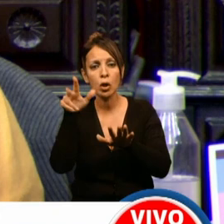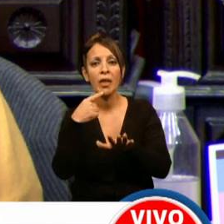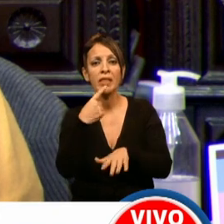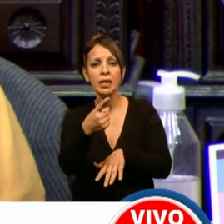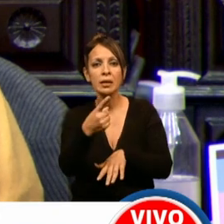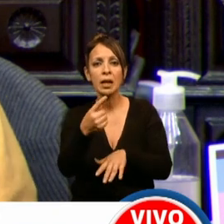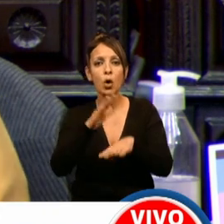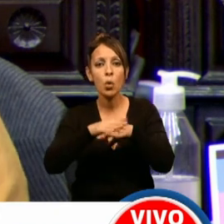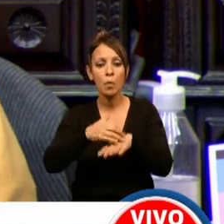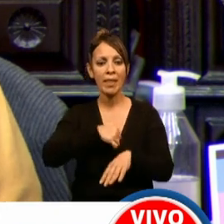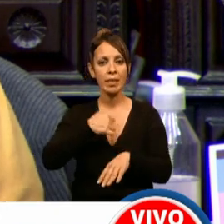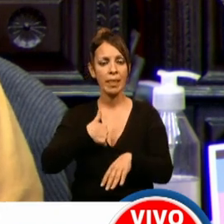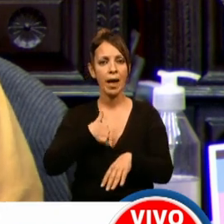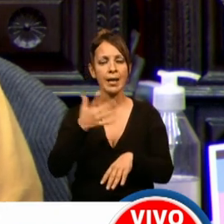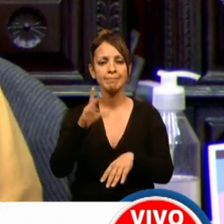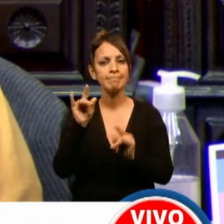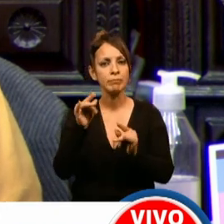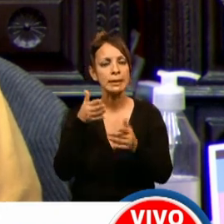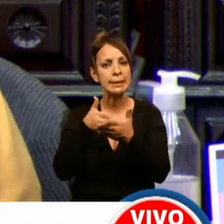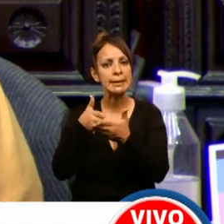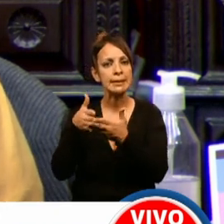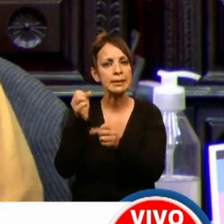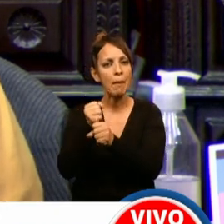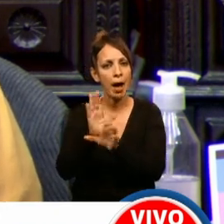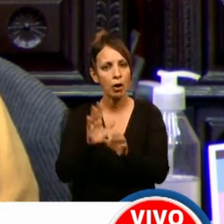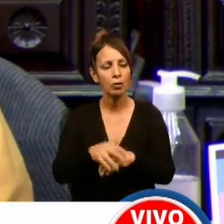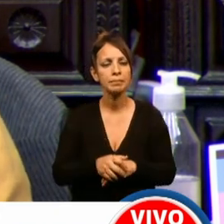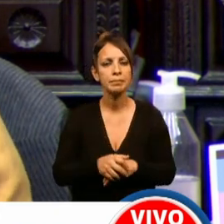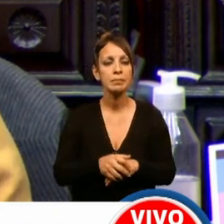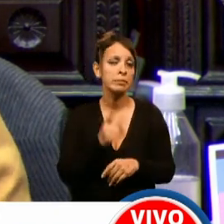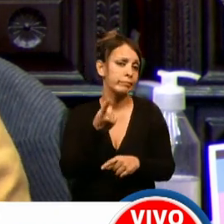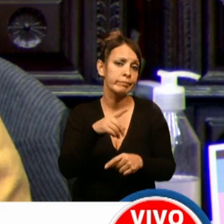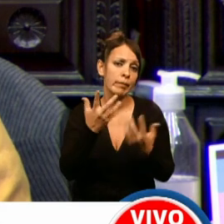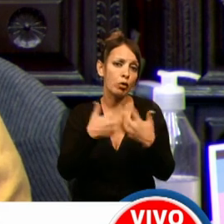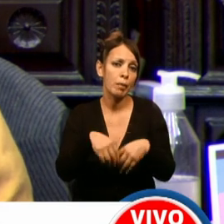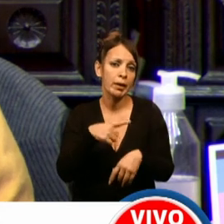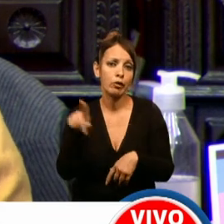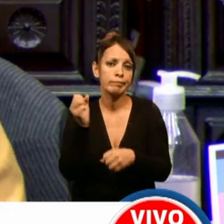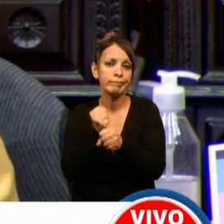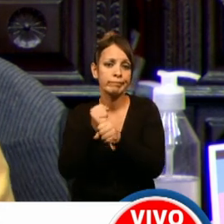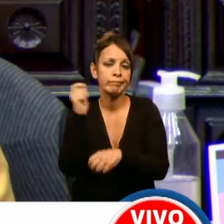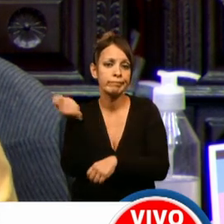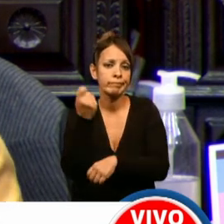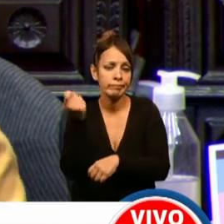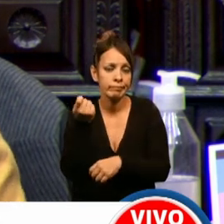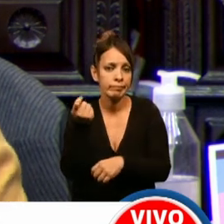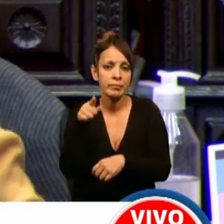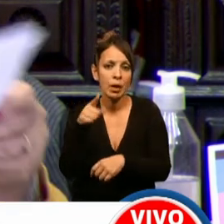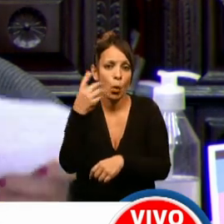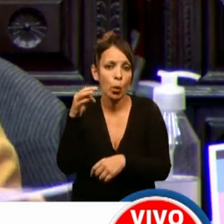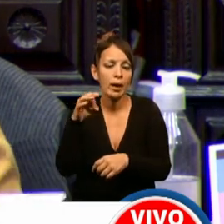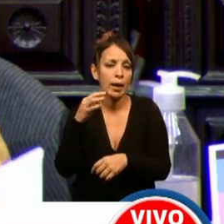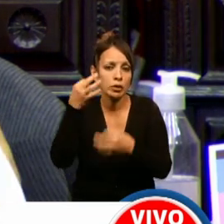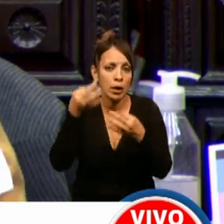les dificulta la búsqueda laboral y lamentablemente el trabajo sexual sigue siendo la salida laboral más frecuente